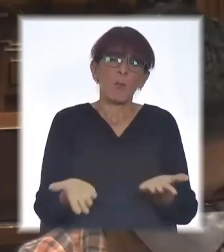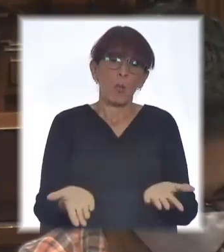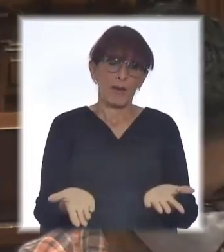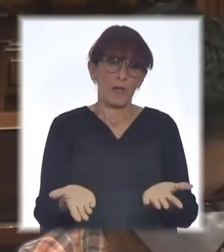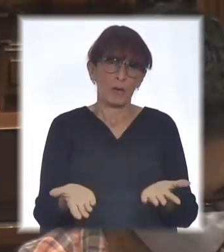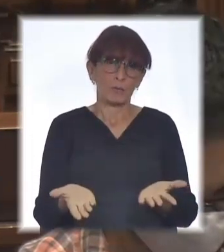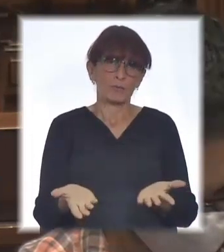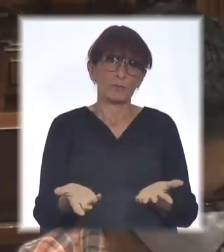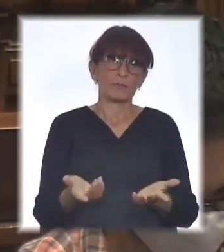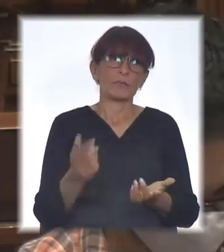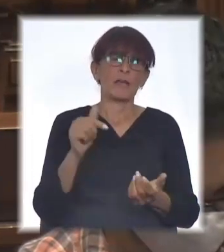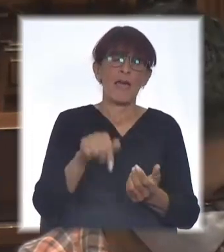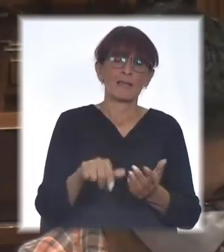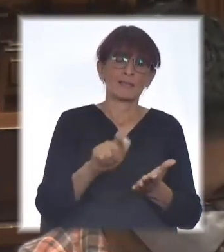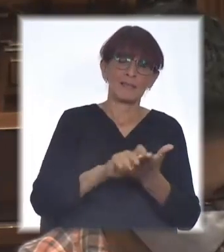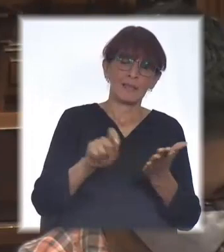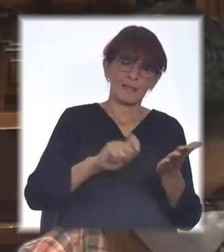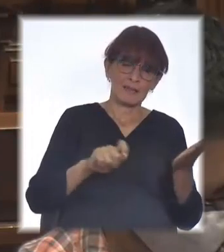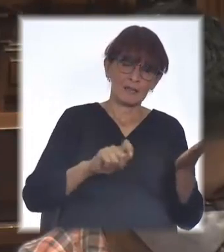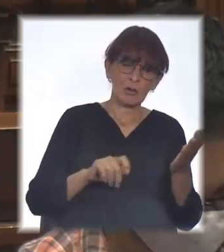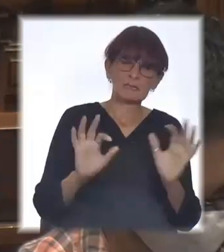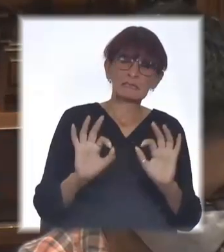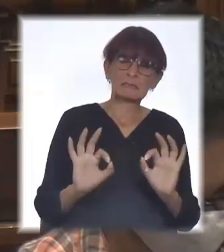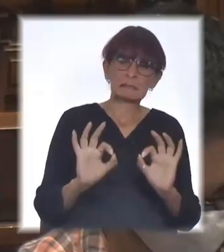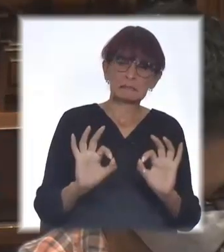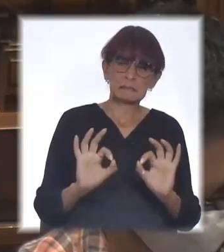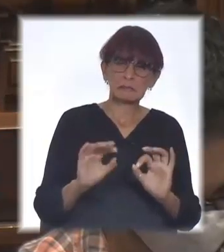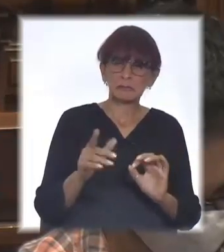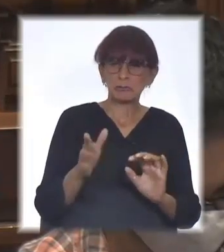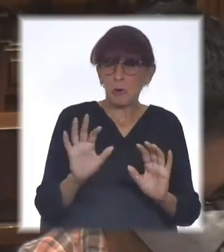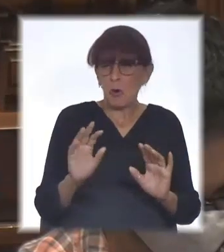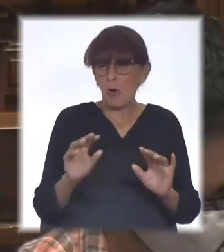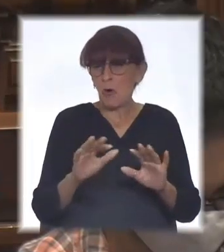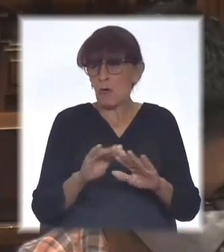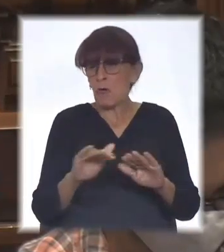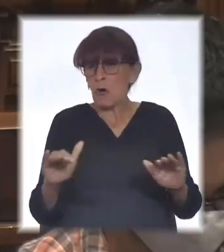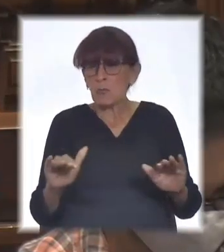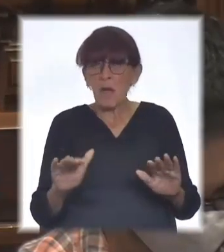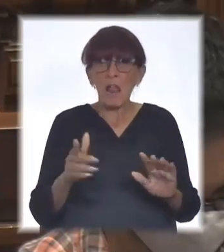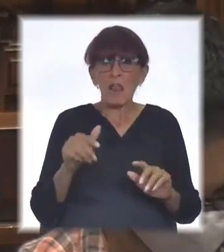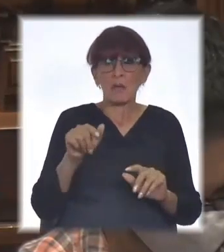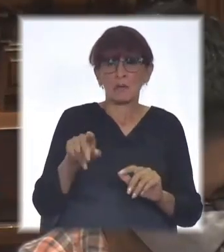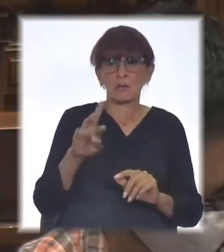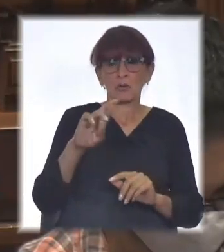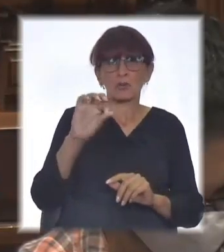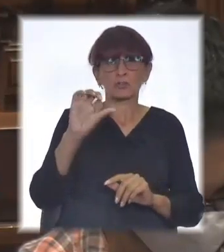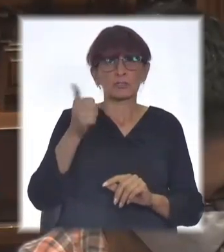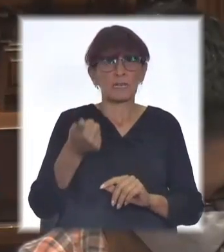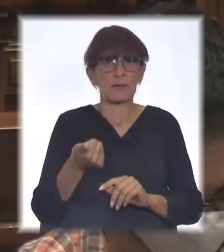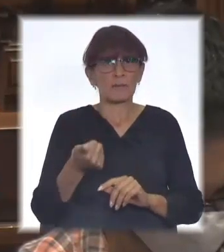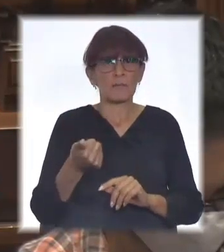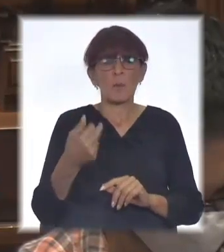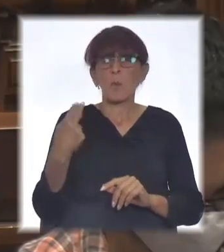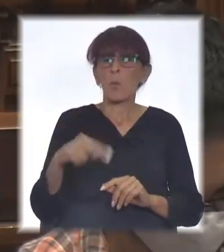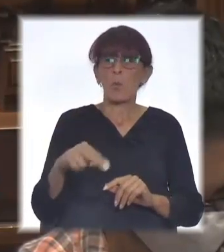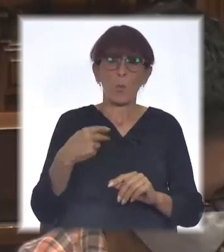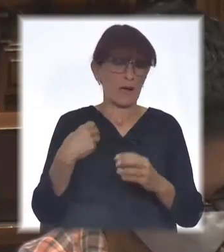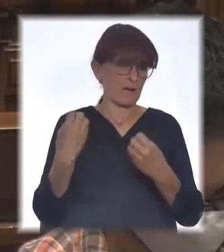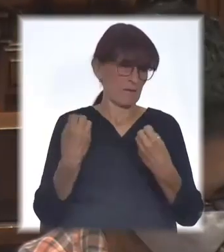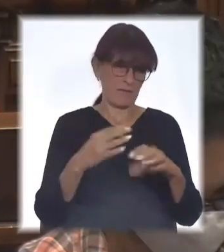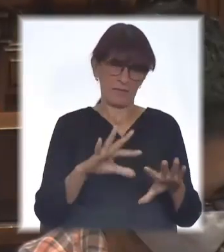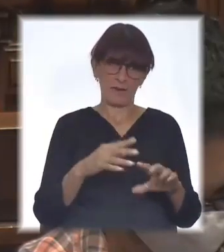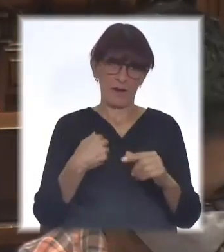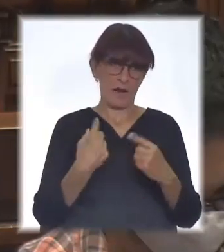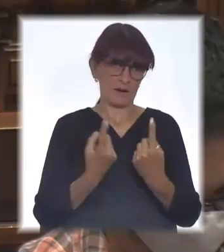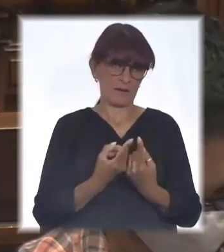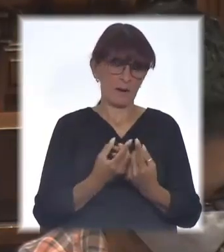a este escritor sencillo y simple a julio se da rosa que nunca nos dejará